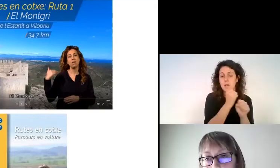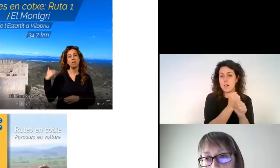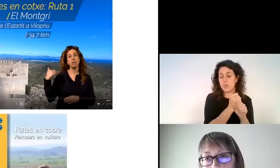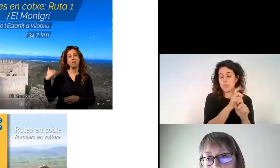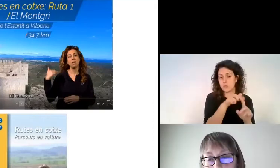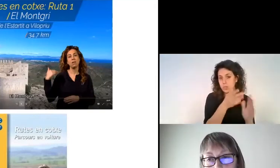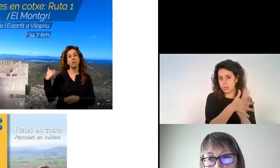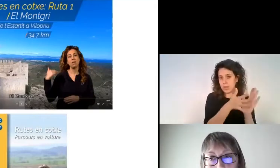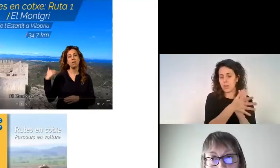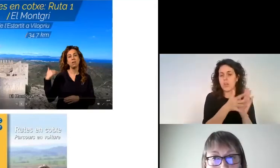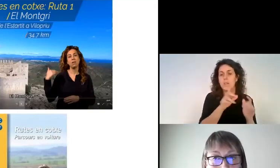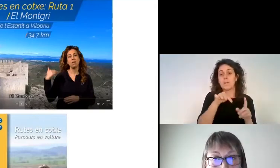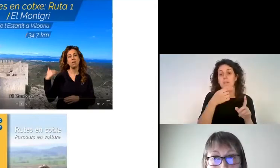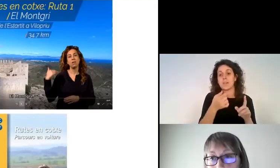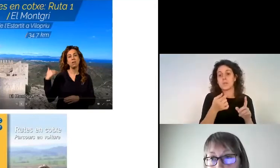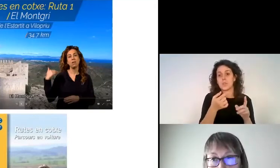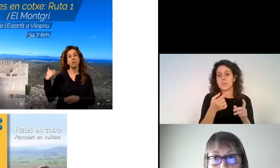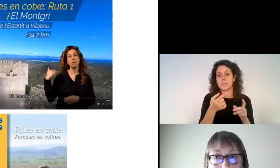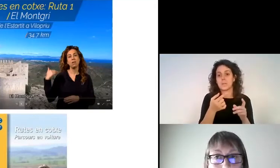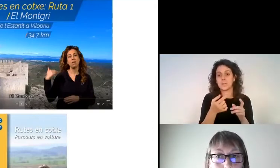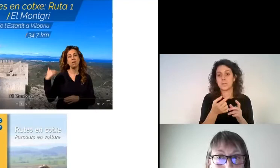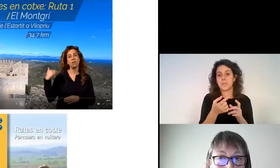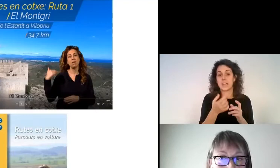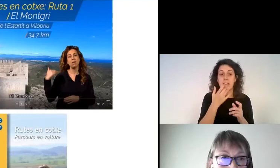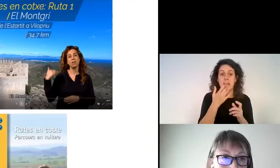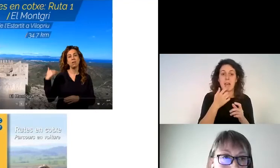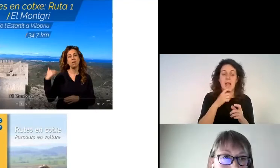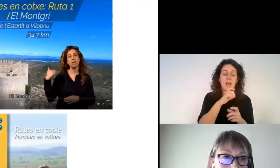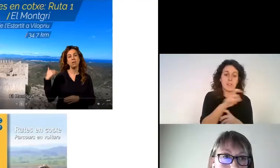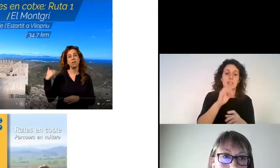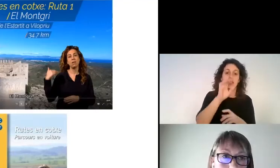ya pues tenemos, bueno, si es accesible o no.